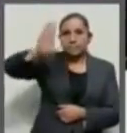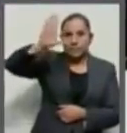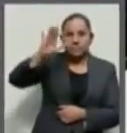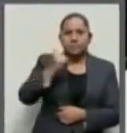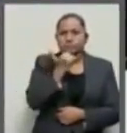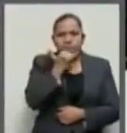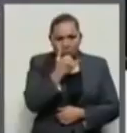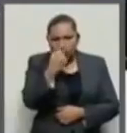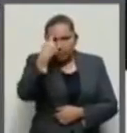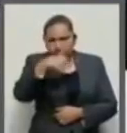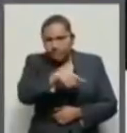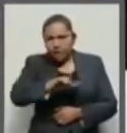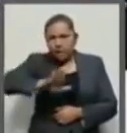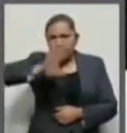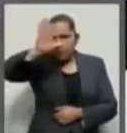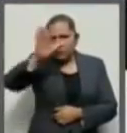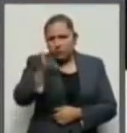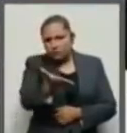objeto, diputada?